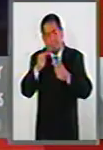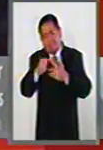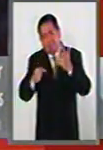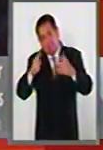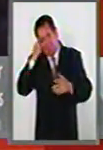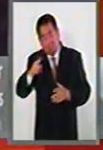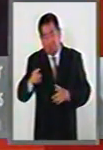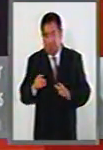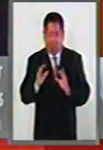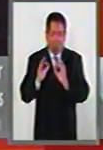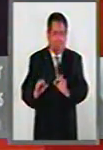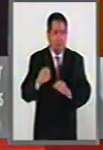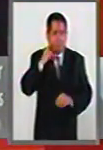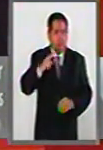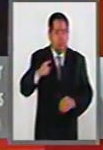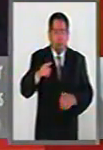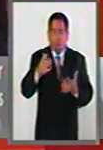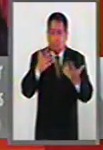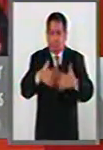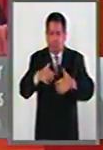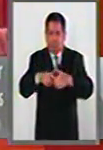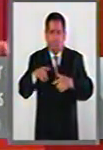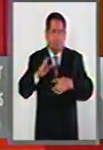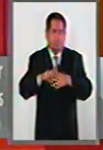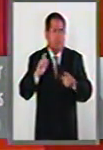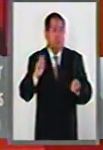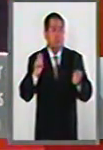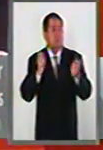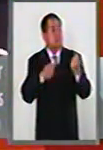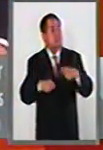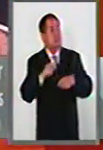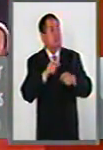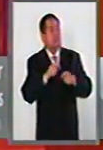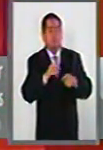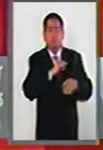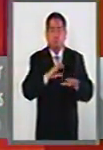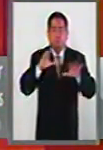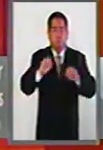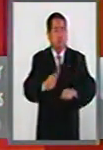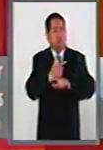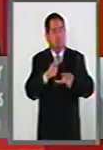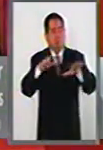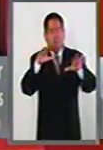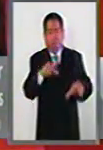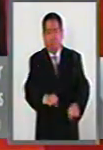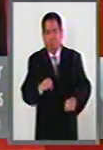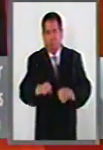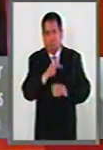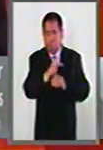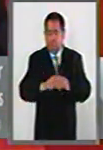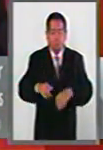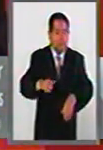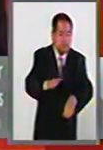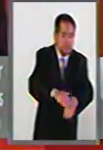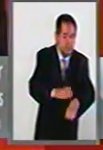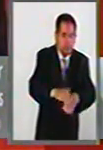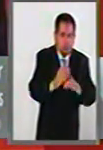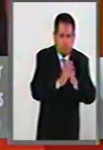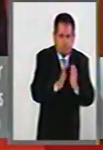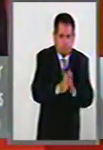para garantizar que las empresas transnacionales puedan operar con toda libertad en este país. Senador, le ruego